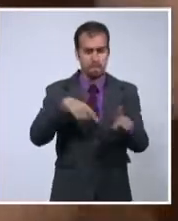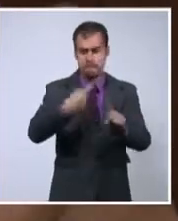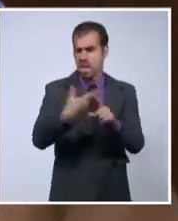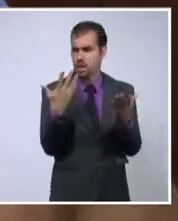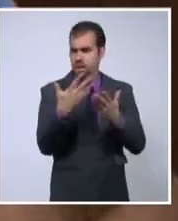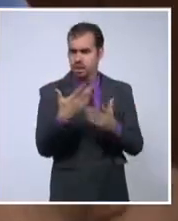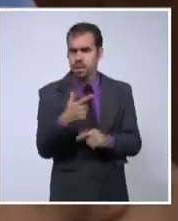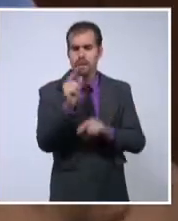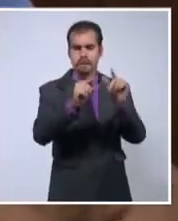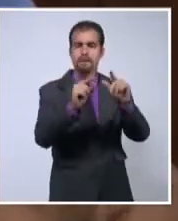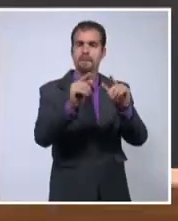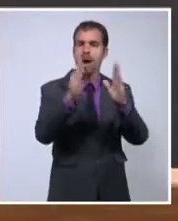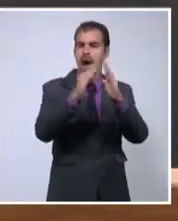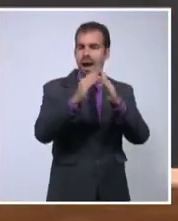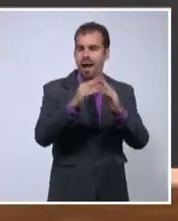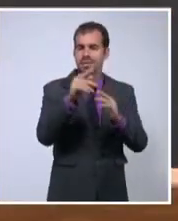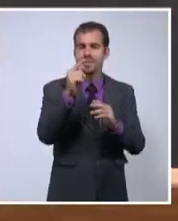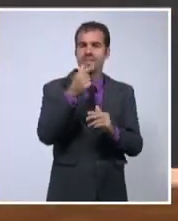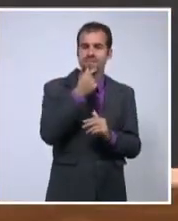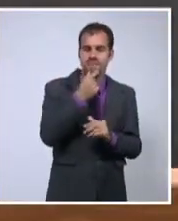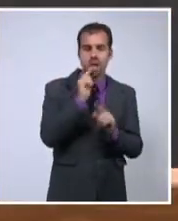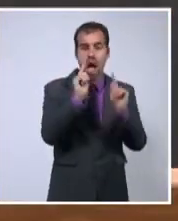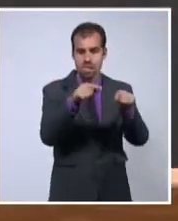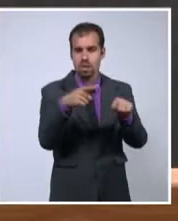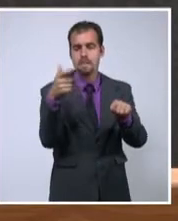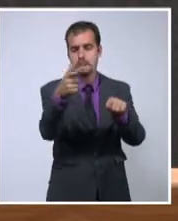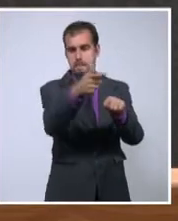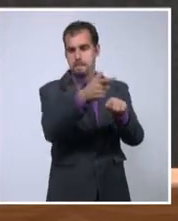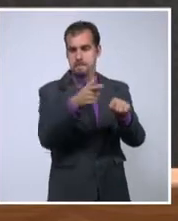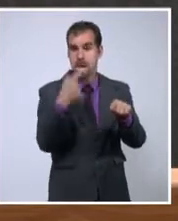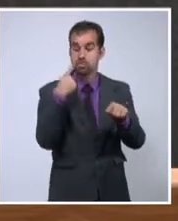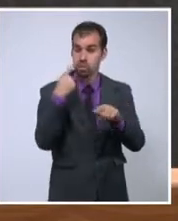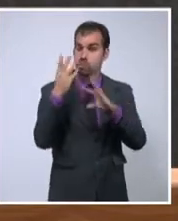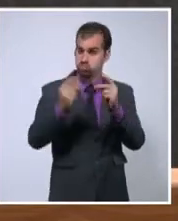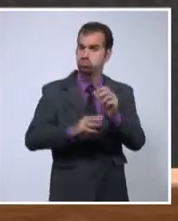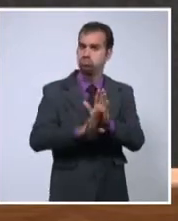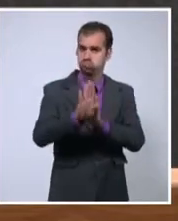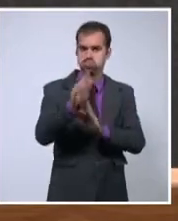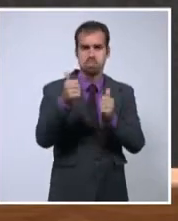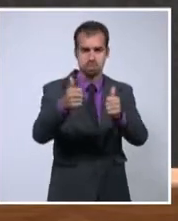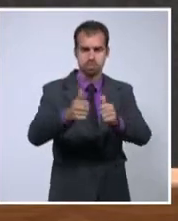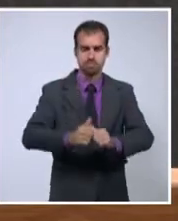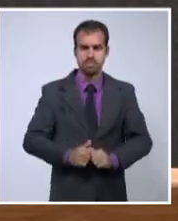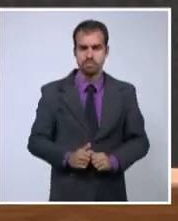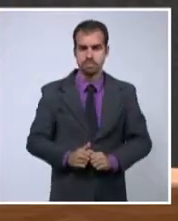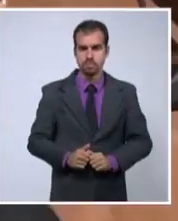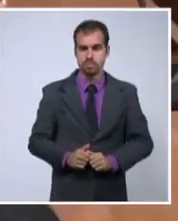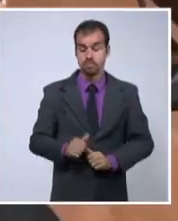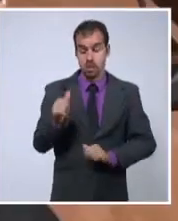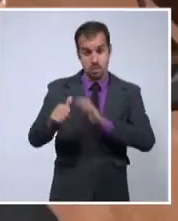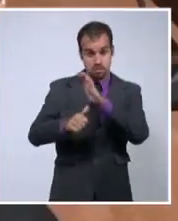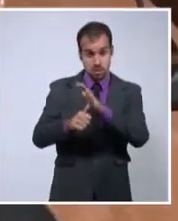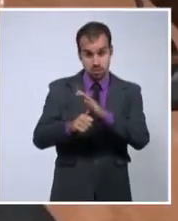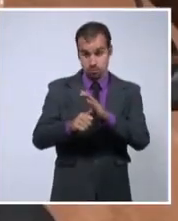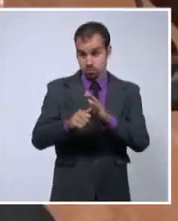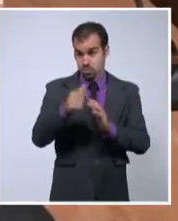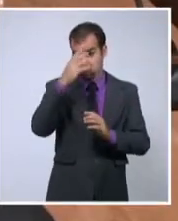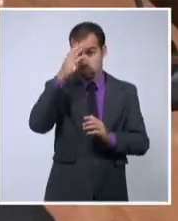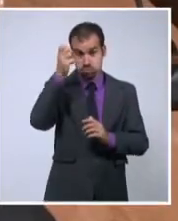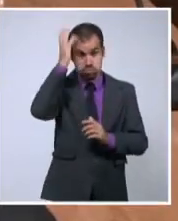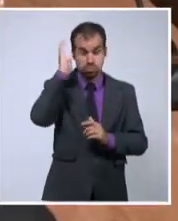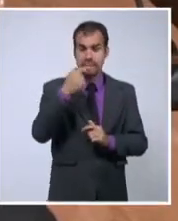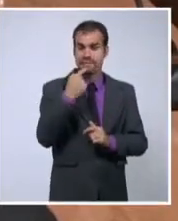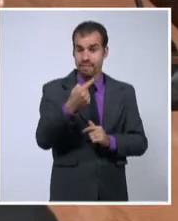todos con un impacto positivo. Ante estos resultados aventadores, el presidente cubano indicó extender el uso del Nasaferón